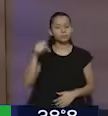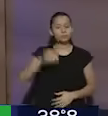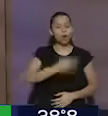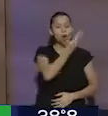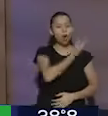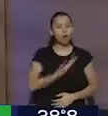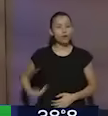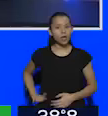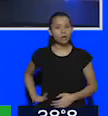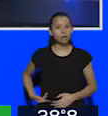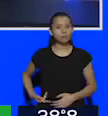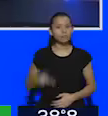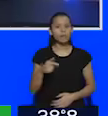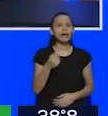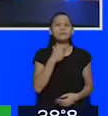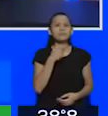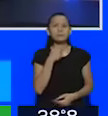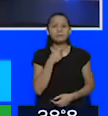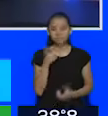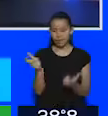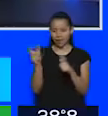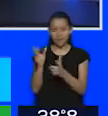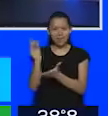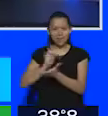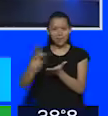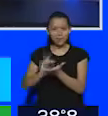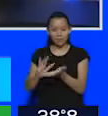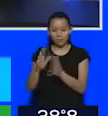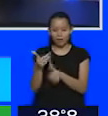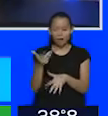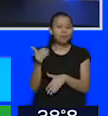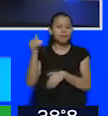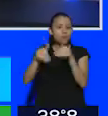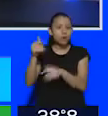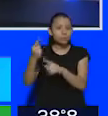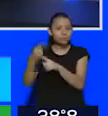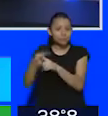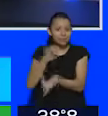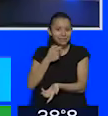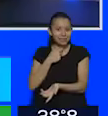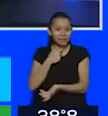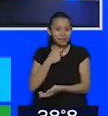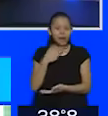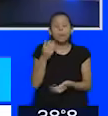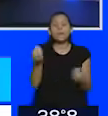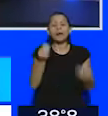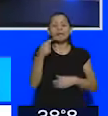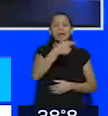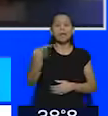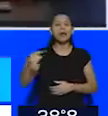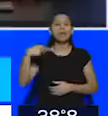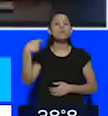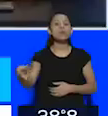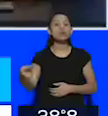positivo en el plenario de comisiones de la cámara de diputados para ver si ya a esta altura la semana que viene puede ir al